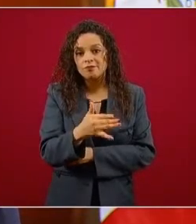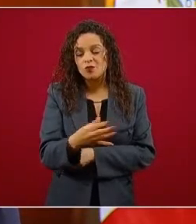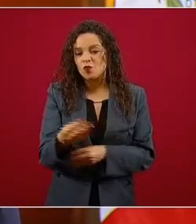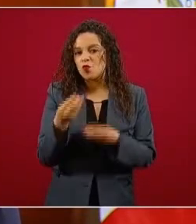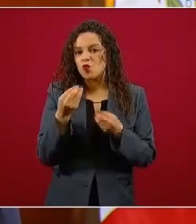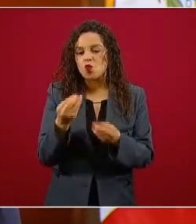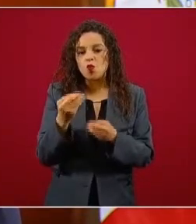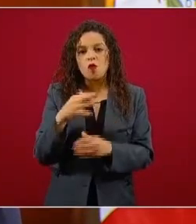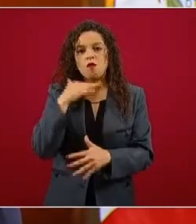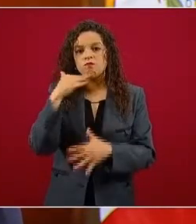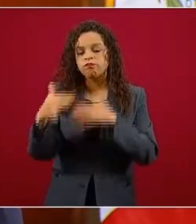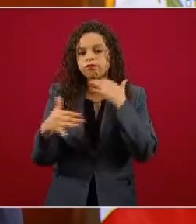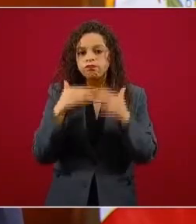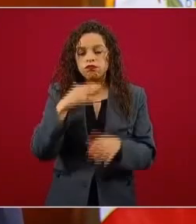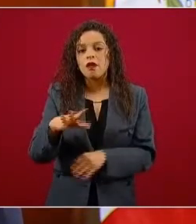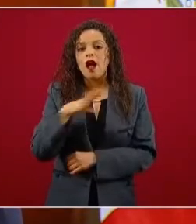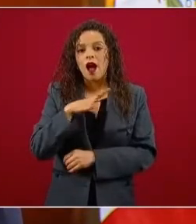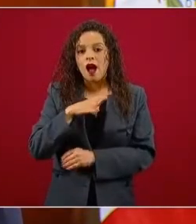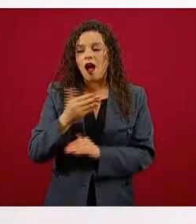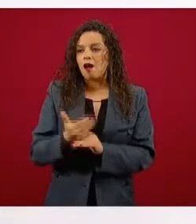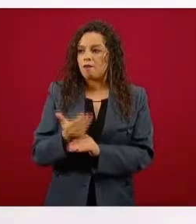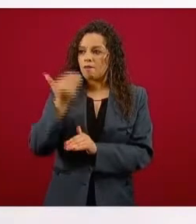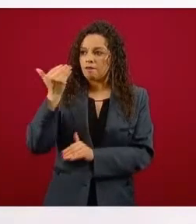los gobiernos neoliberales.